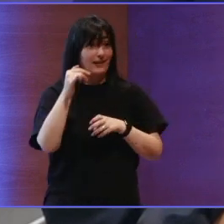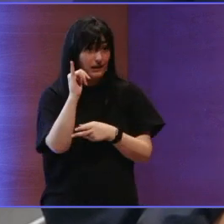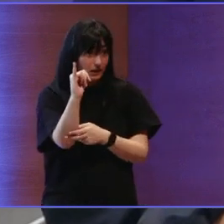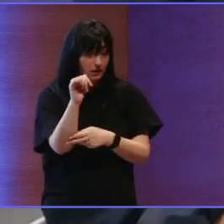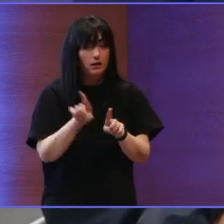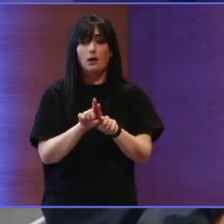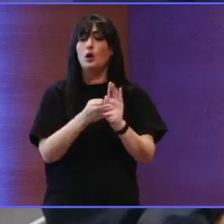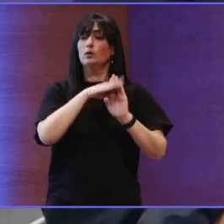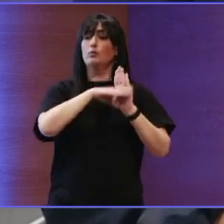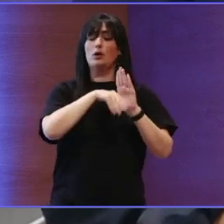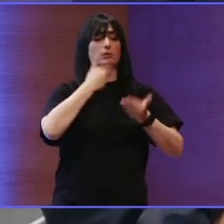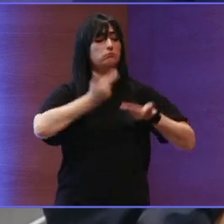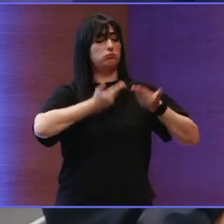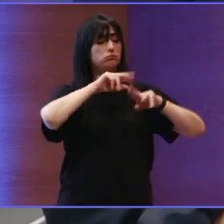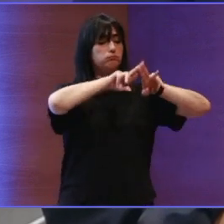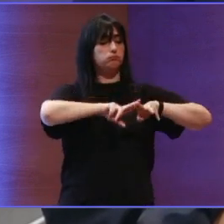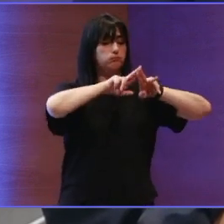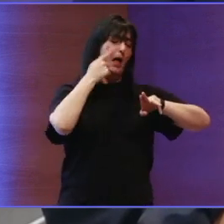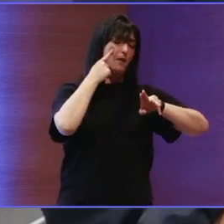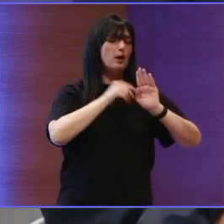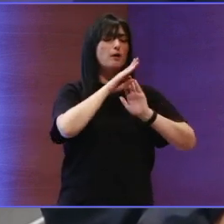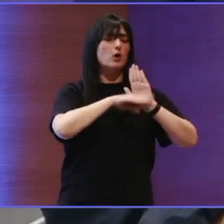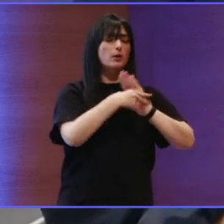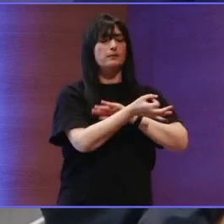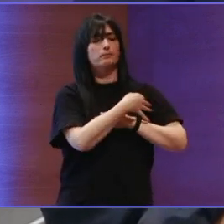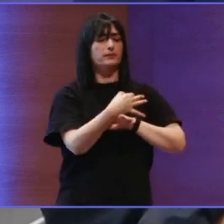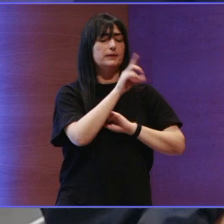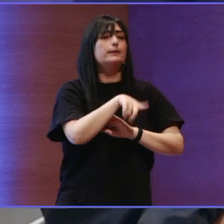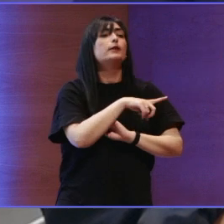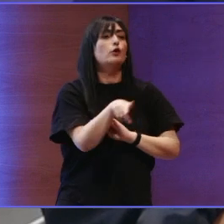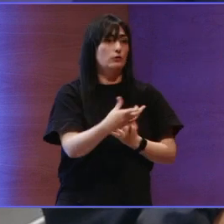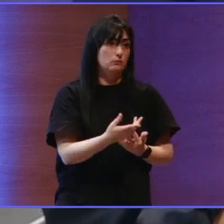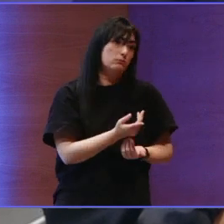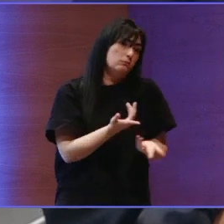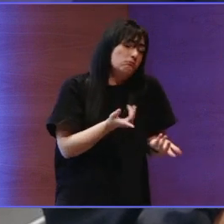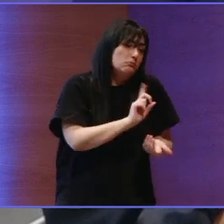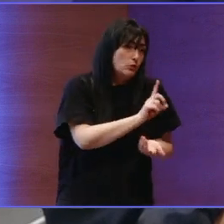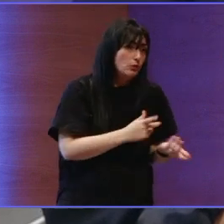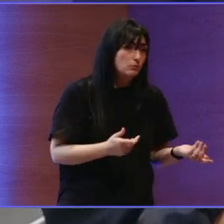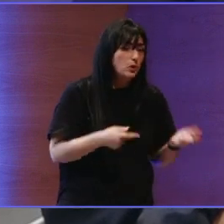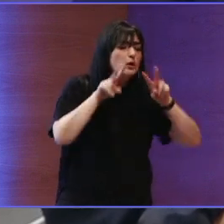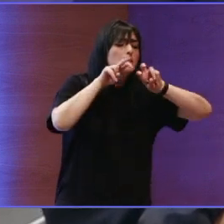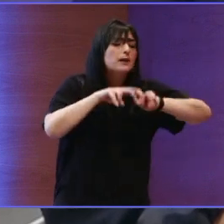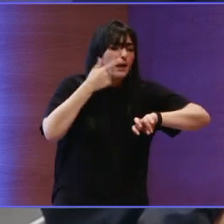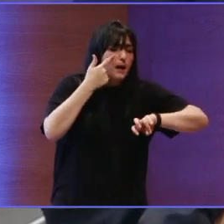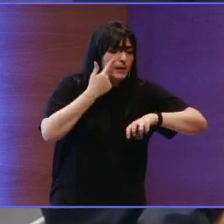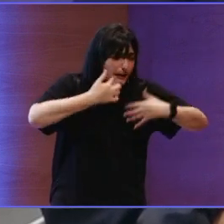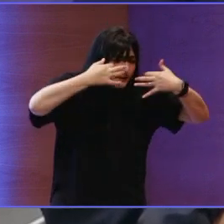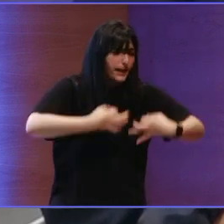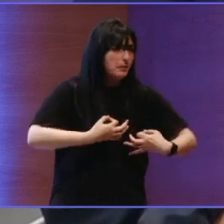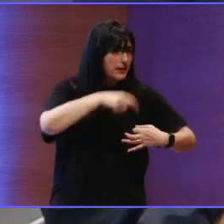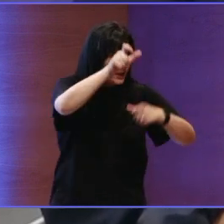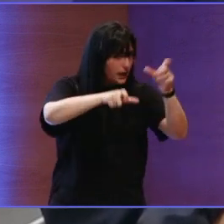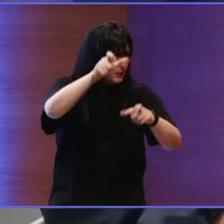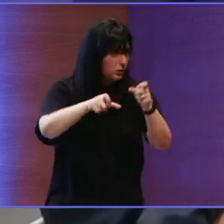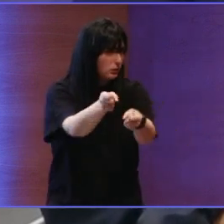evaluación de un programa no es ver un programa que hemos puesto en marcha Es efectivo o no Es efectivo pero Investigar si realmente ha habido un efecto llamada o si las prestaciones